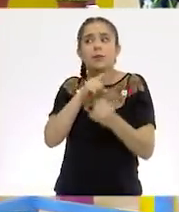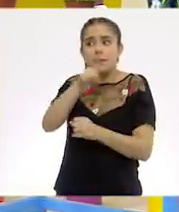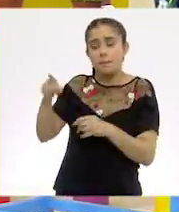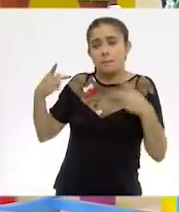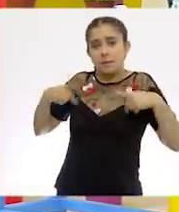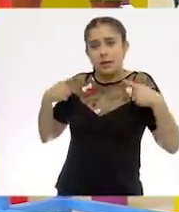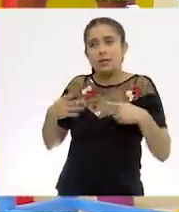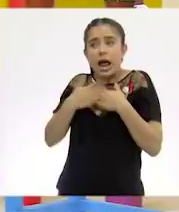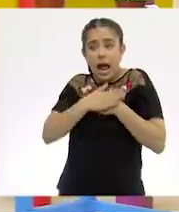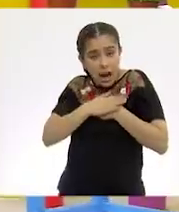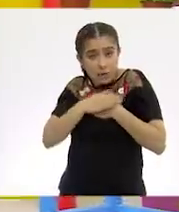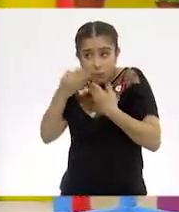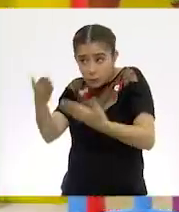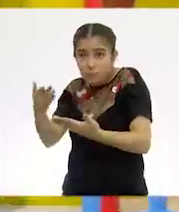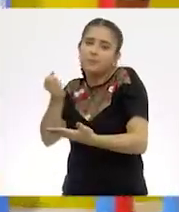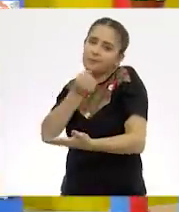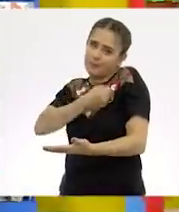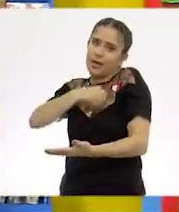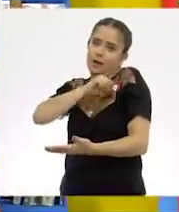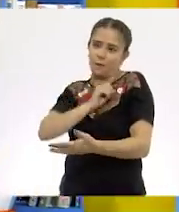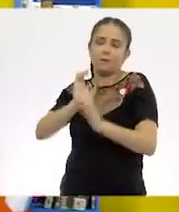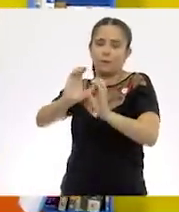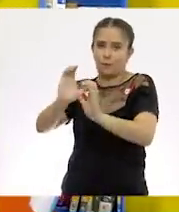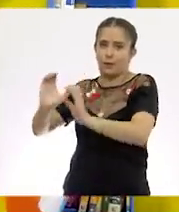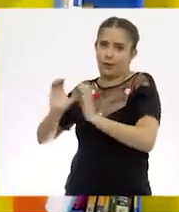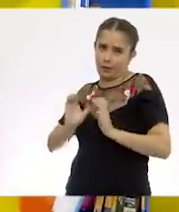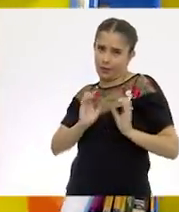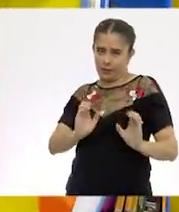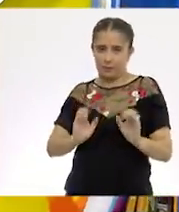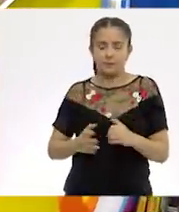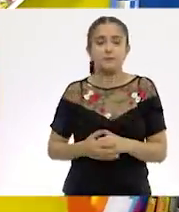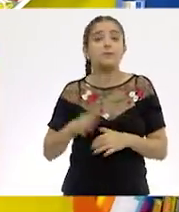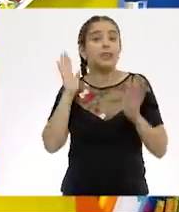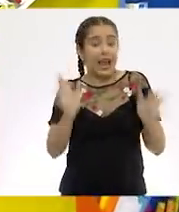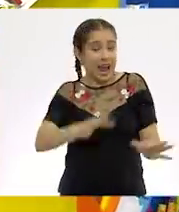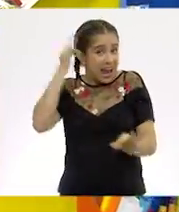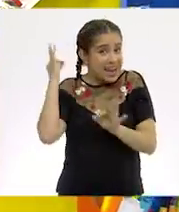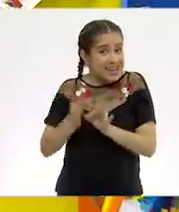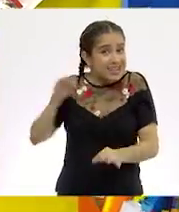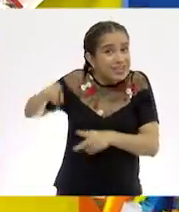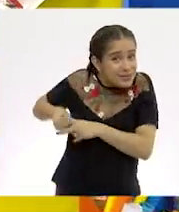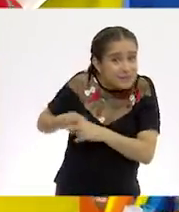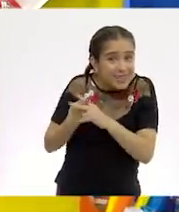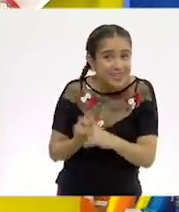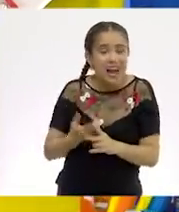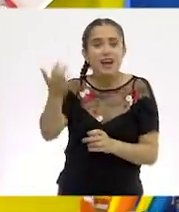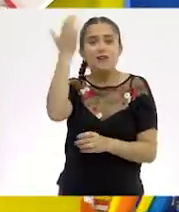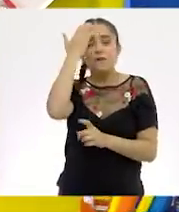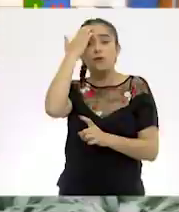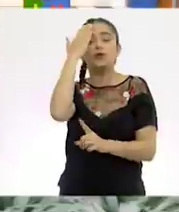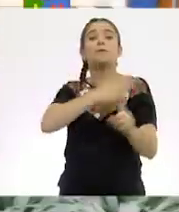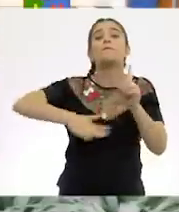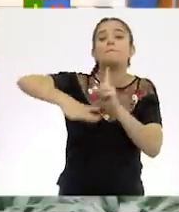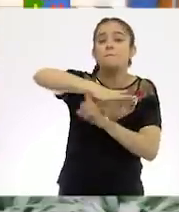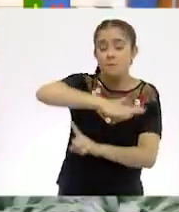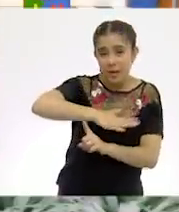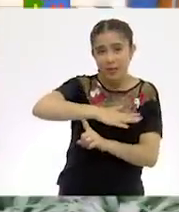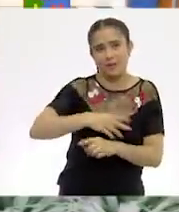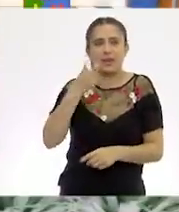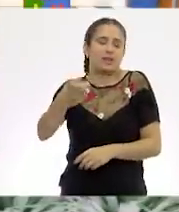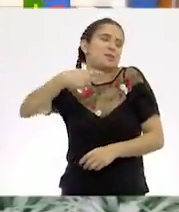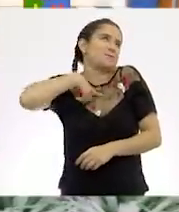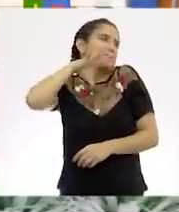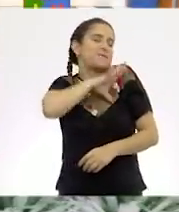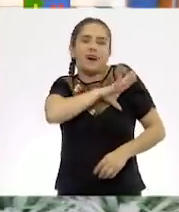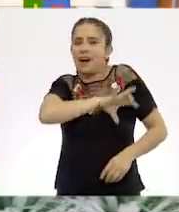más amamos. Ahora sí, estamos listas y listos para comenzar. Nuestra asignatura es Conocimiento del Medio, una de mis